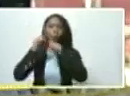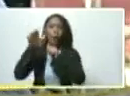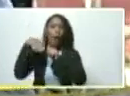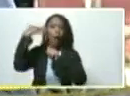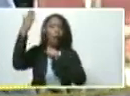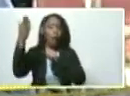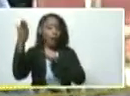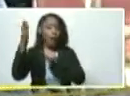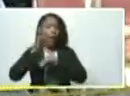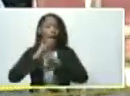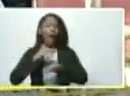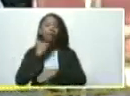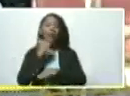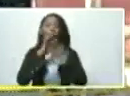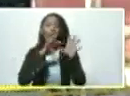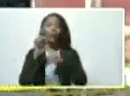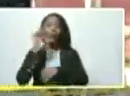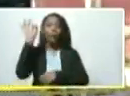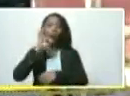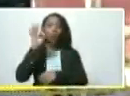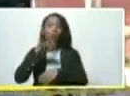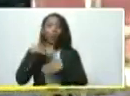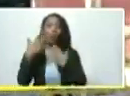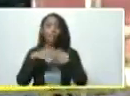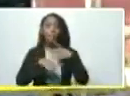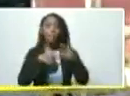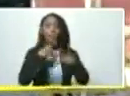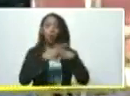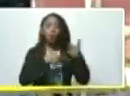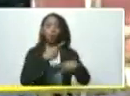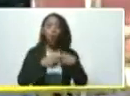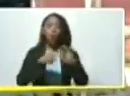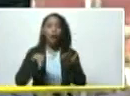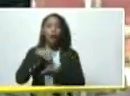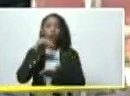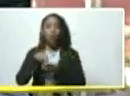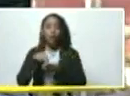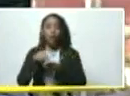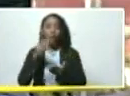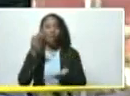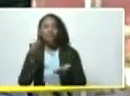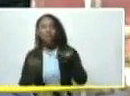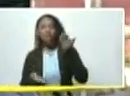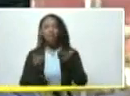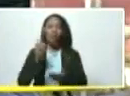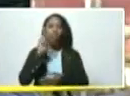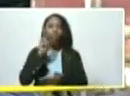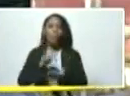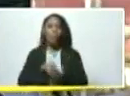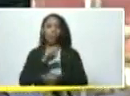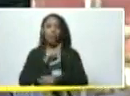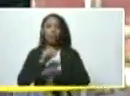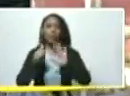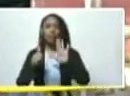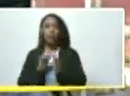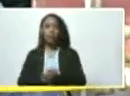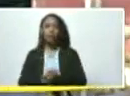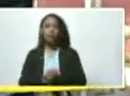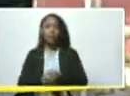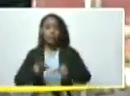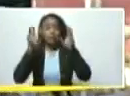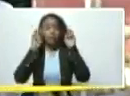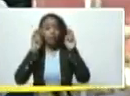a casi un 90% de productos nacionales. Y haciendo un balance del 2016 en el